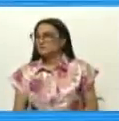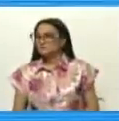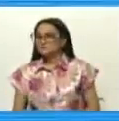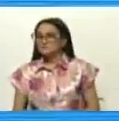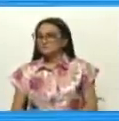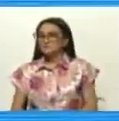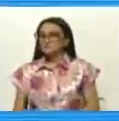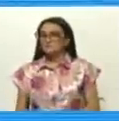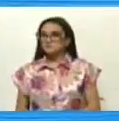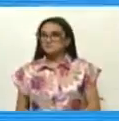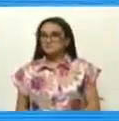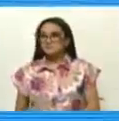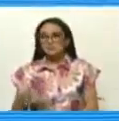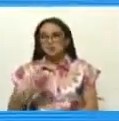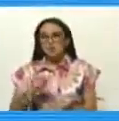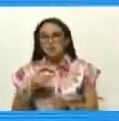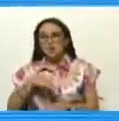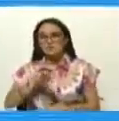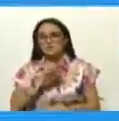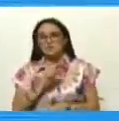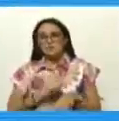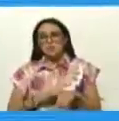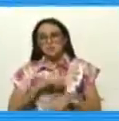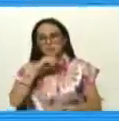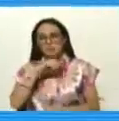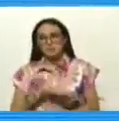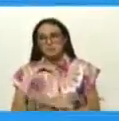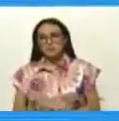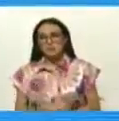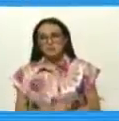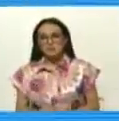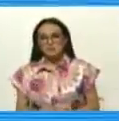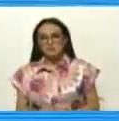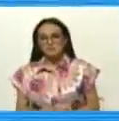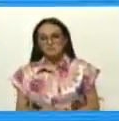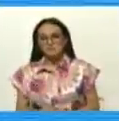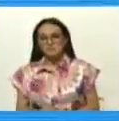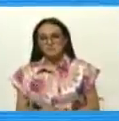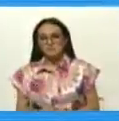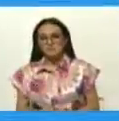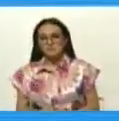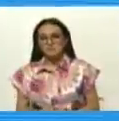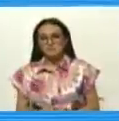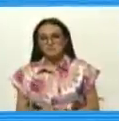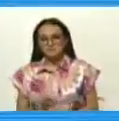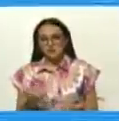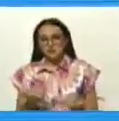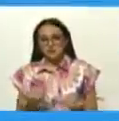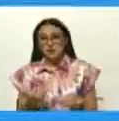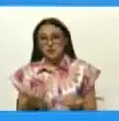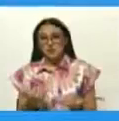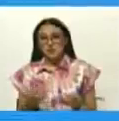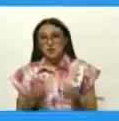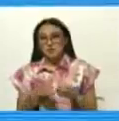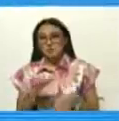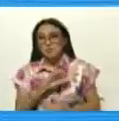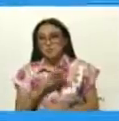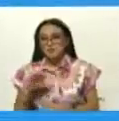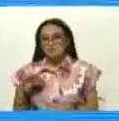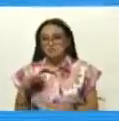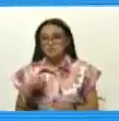Que por no entender el momento histórico que se está viviendo, las ambiciones